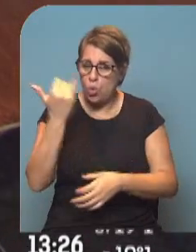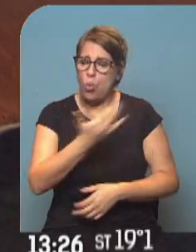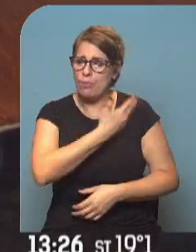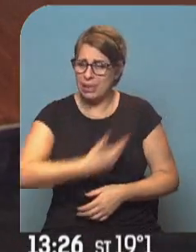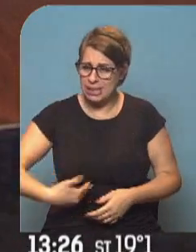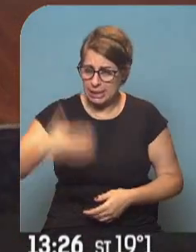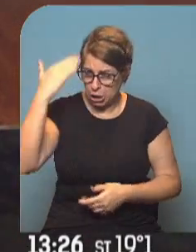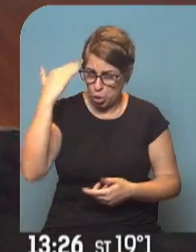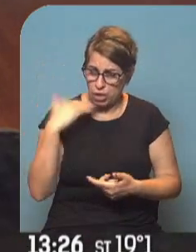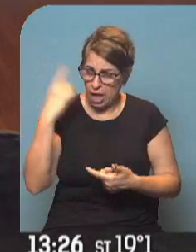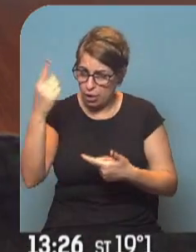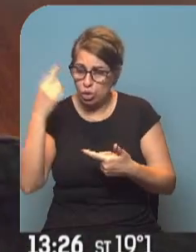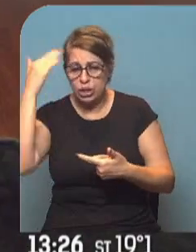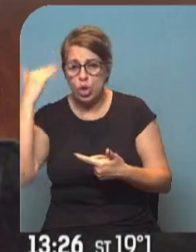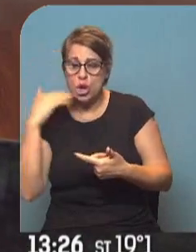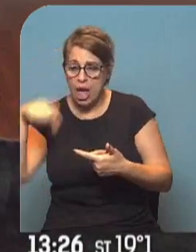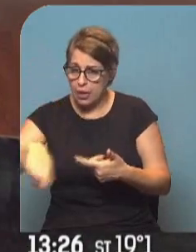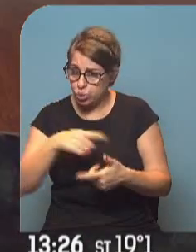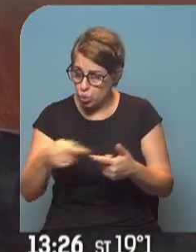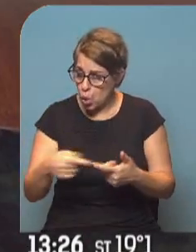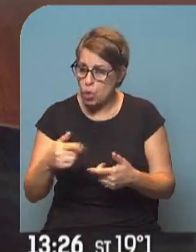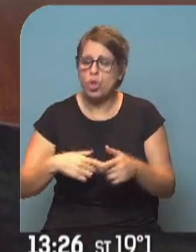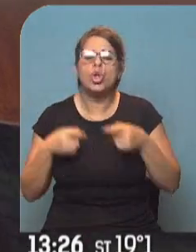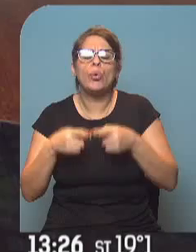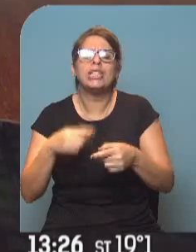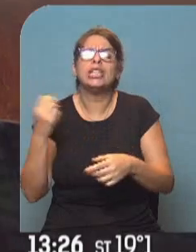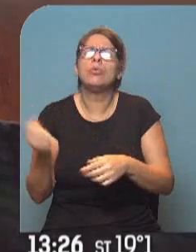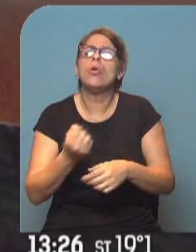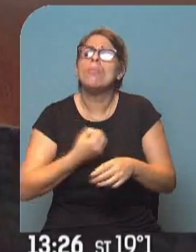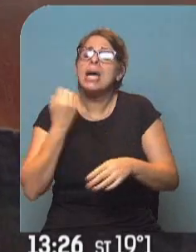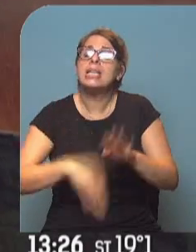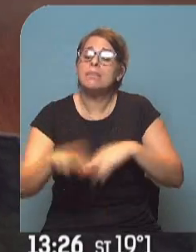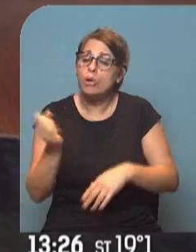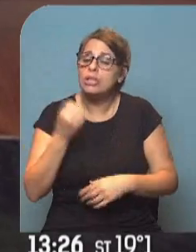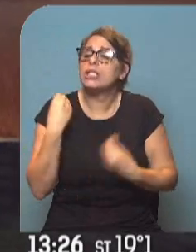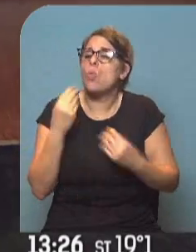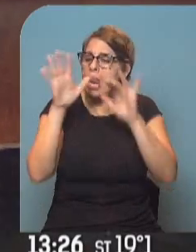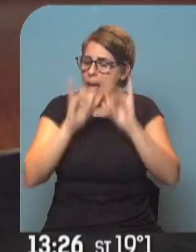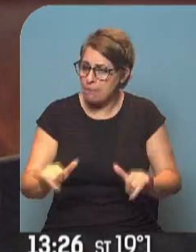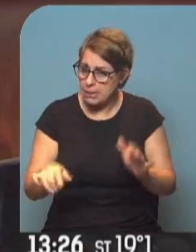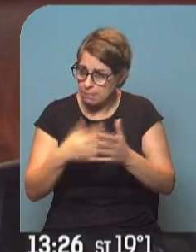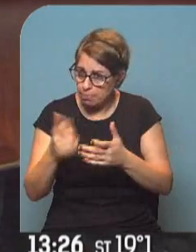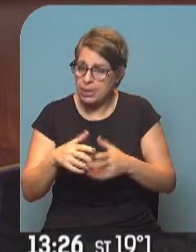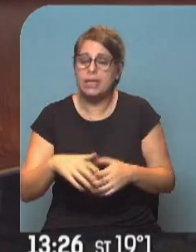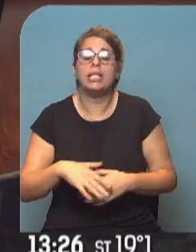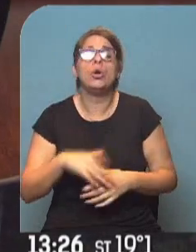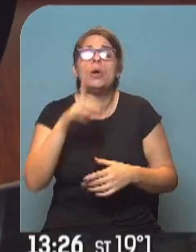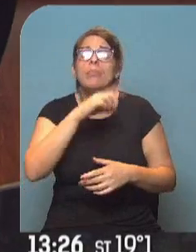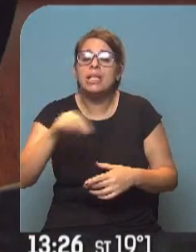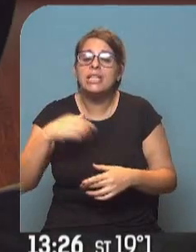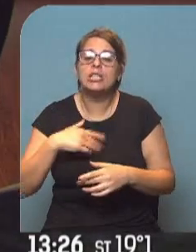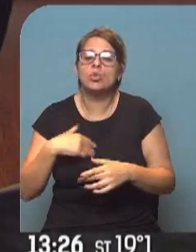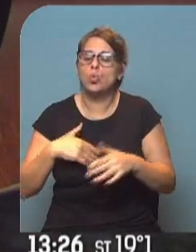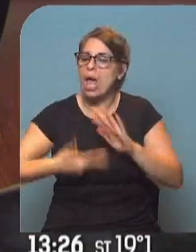de Corea del Norte y Corea del Sur y que tiene como eje principal la paz. Sin embargo, la desnuclearización de la península